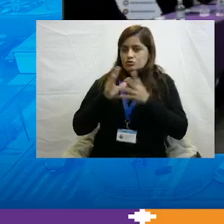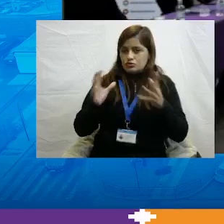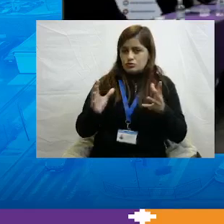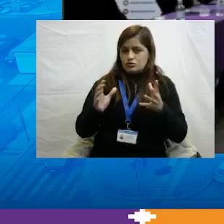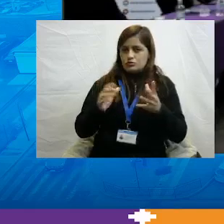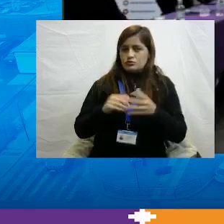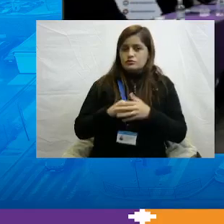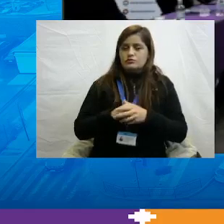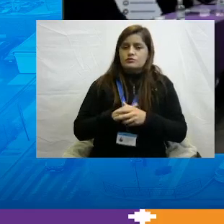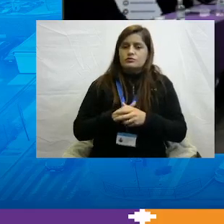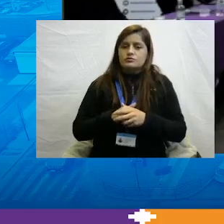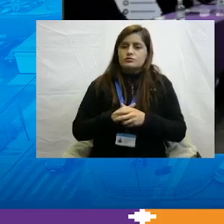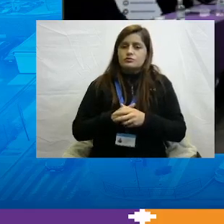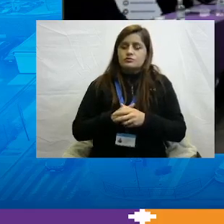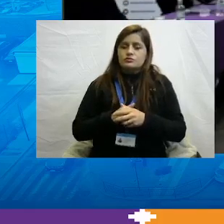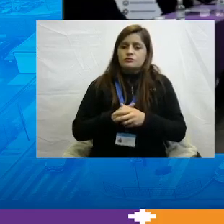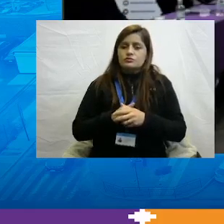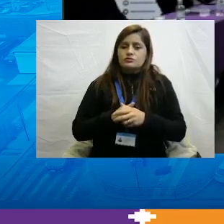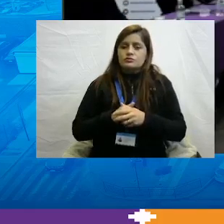señor Catalán.